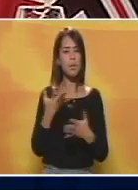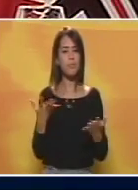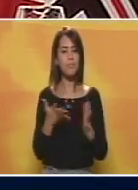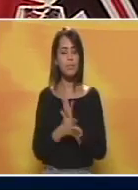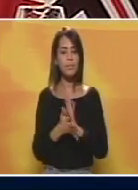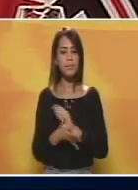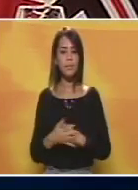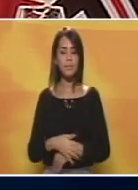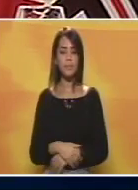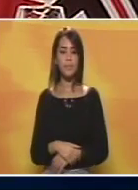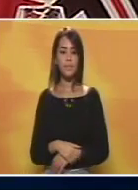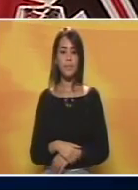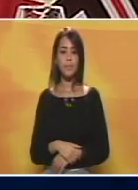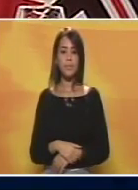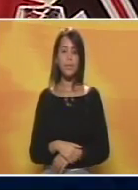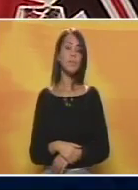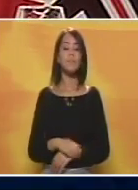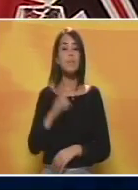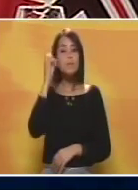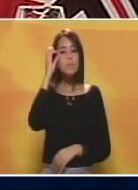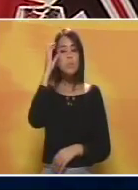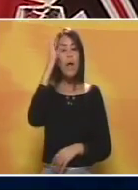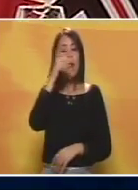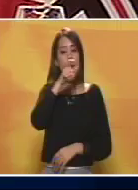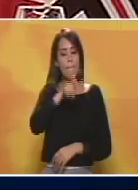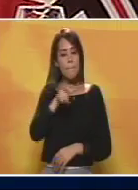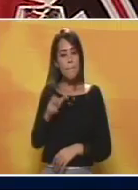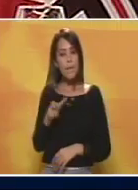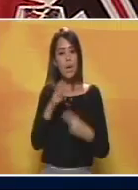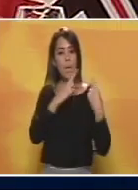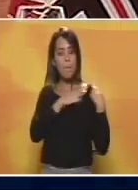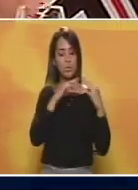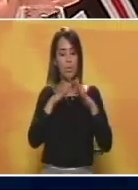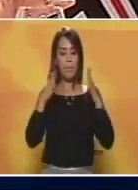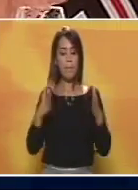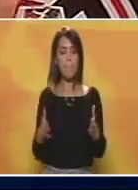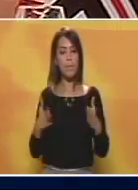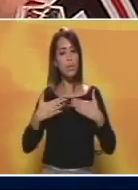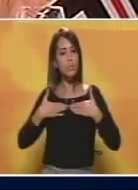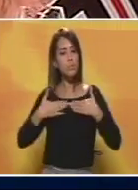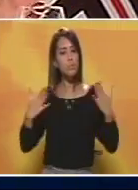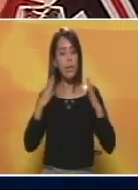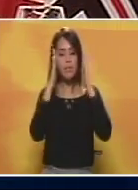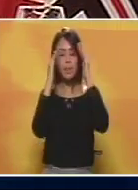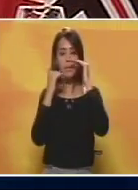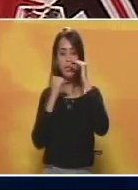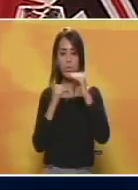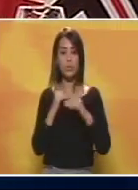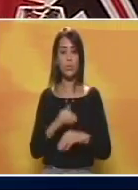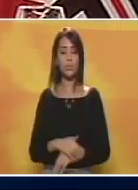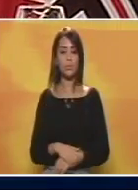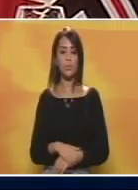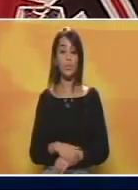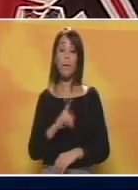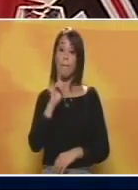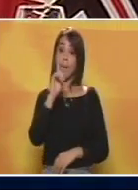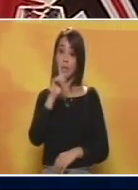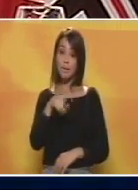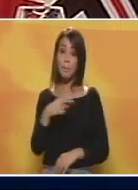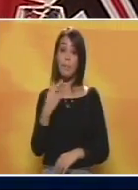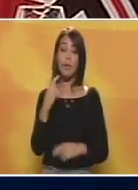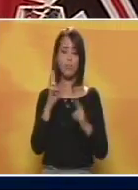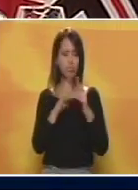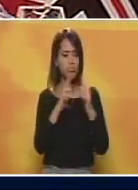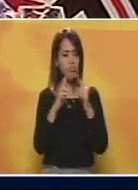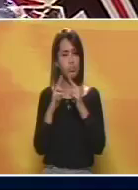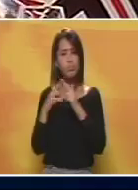la capacitación para los miembros de mesa estas disposiciones de atención para que ellos también conozcan